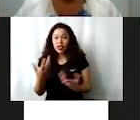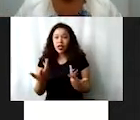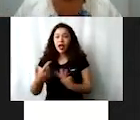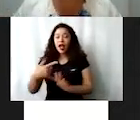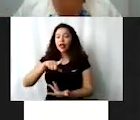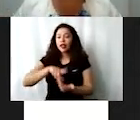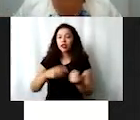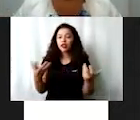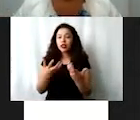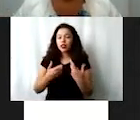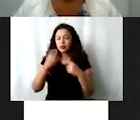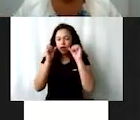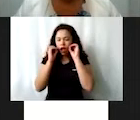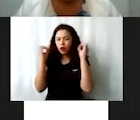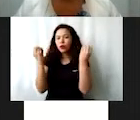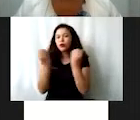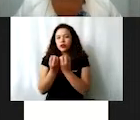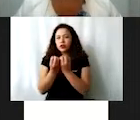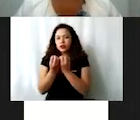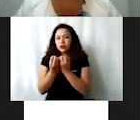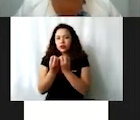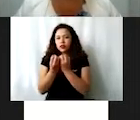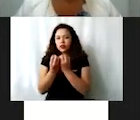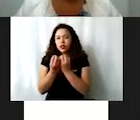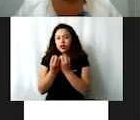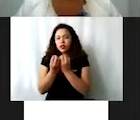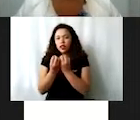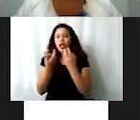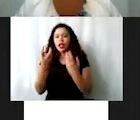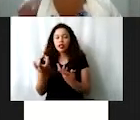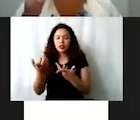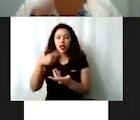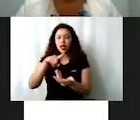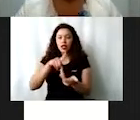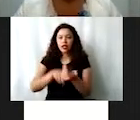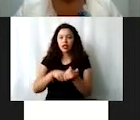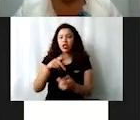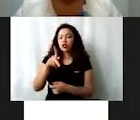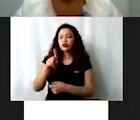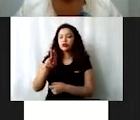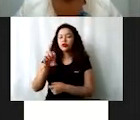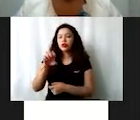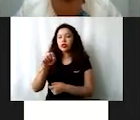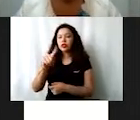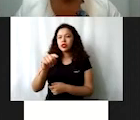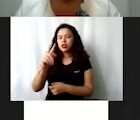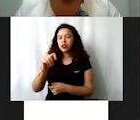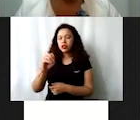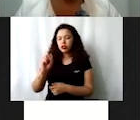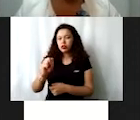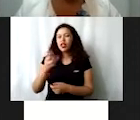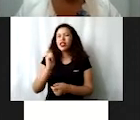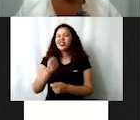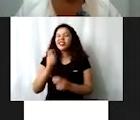cabo dentro de una organización, pues estas estaban contenidas dentro de los puestos, pensando en un pasado, ¿verdad? El